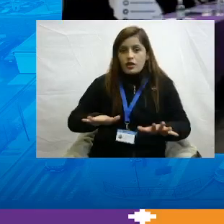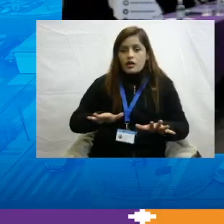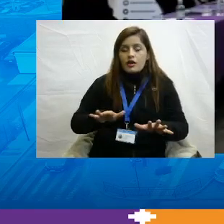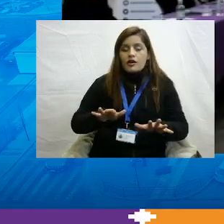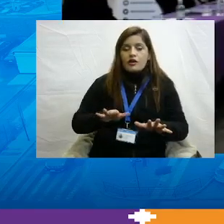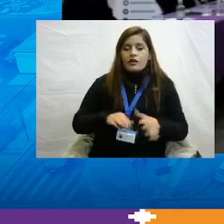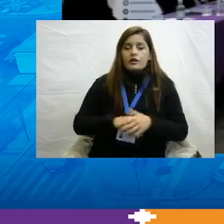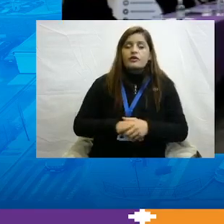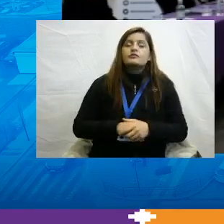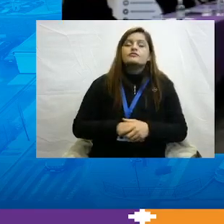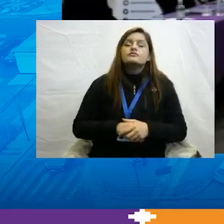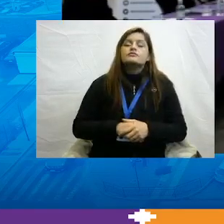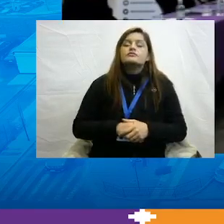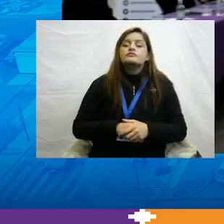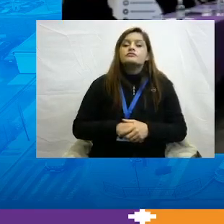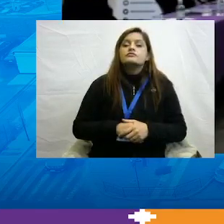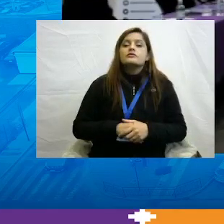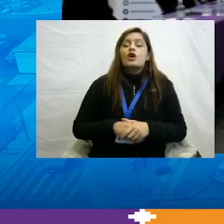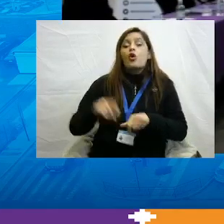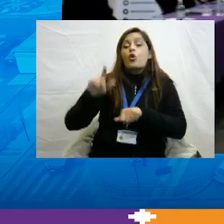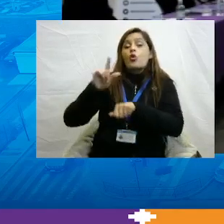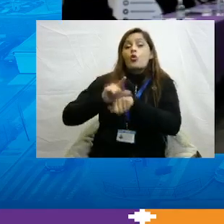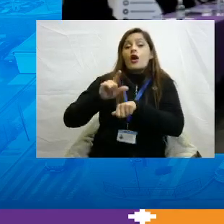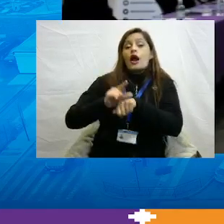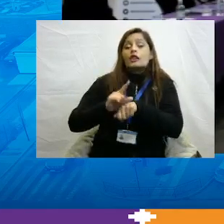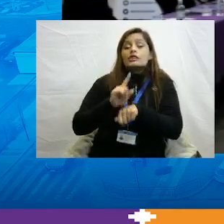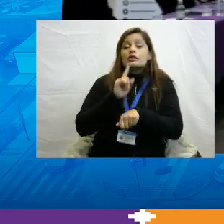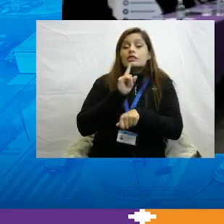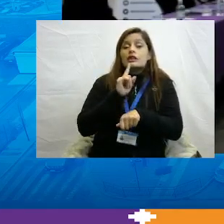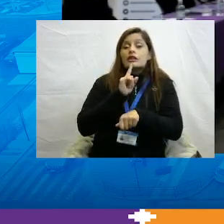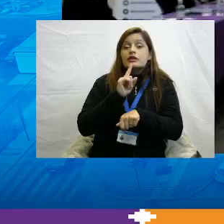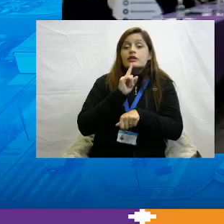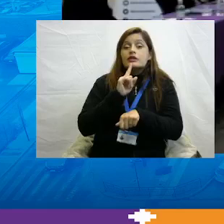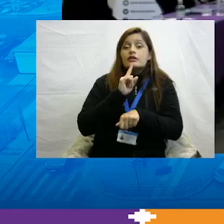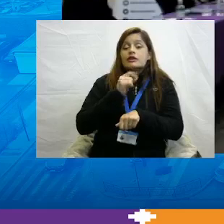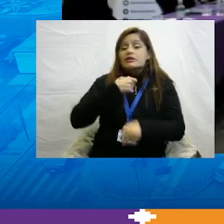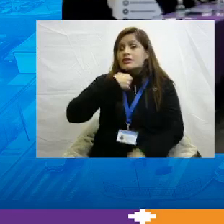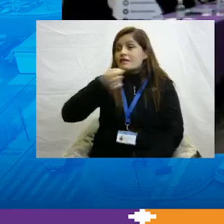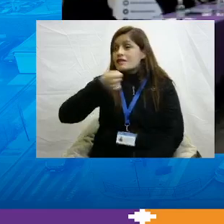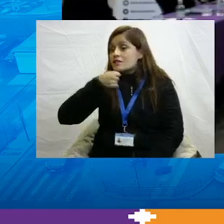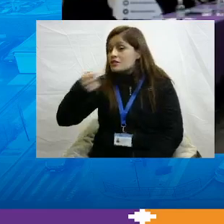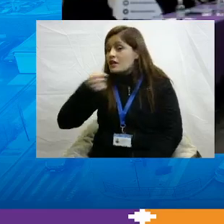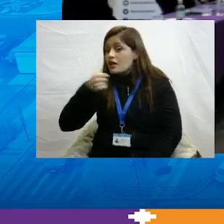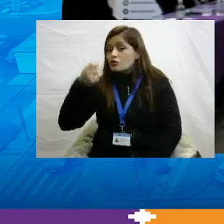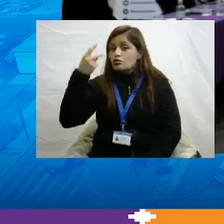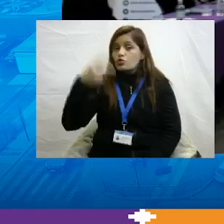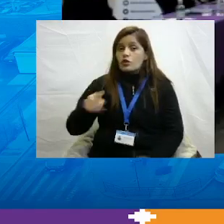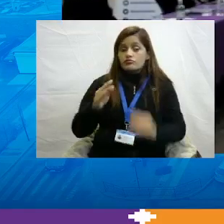individualizada anteriormente y el lugar se encuentra, se entrevista al propietario de la propiedad,